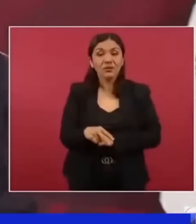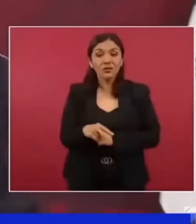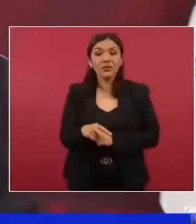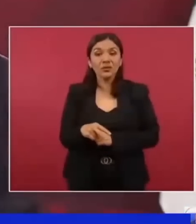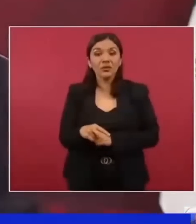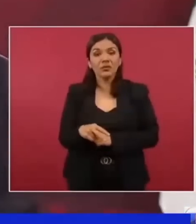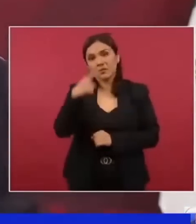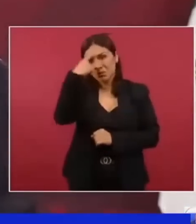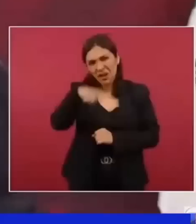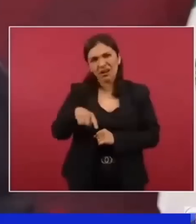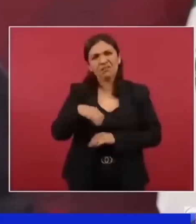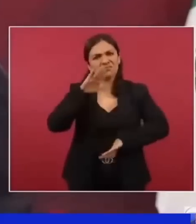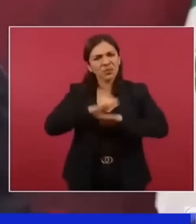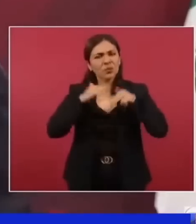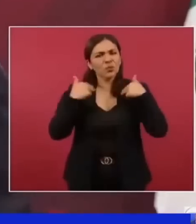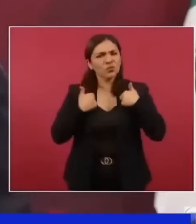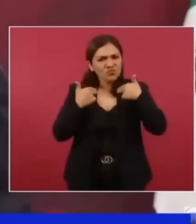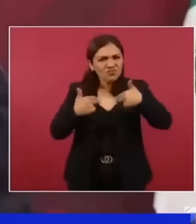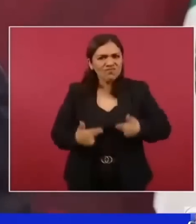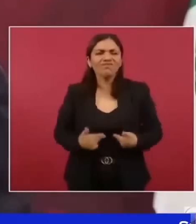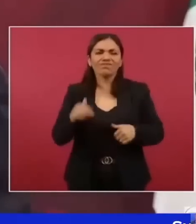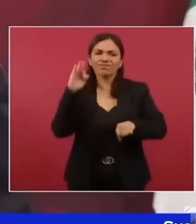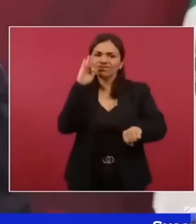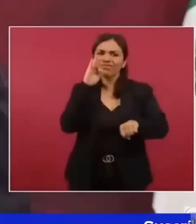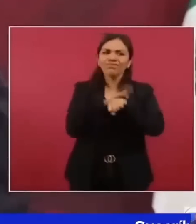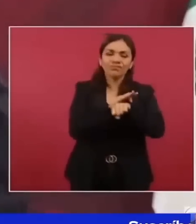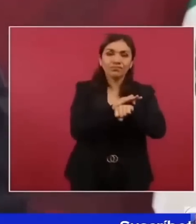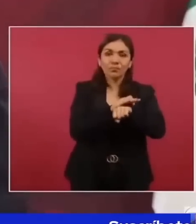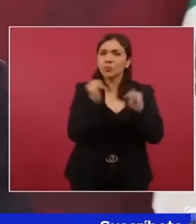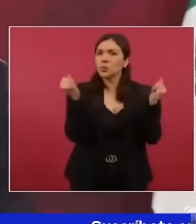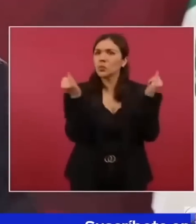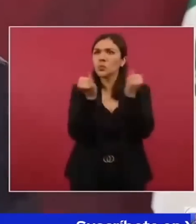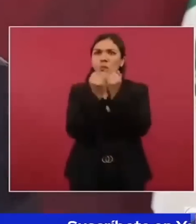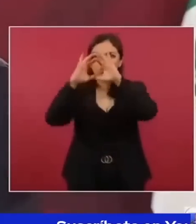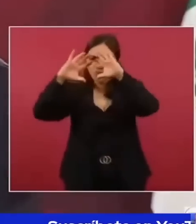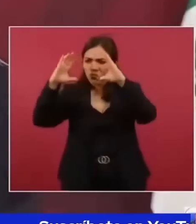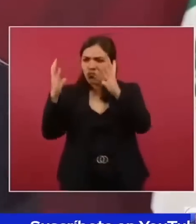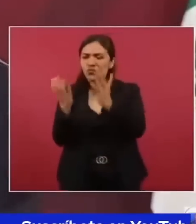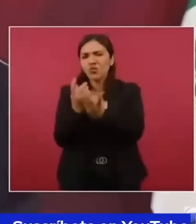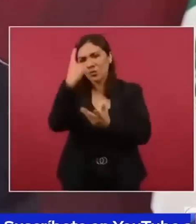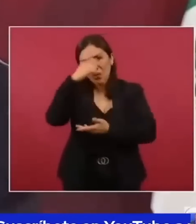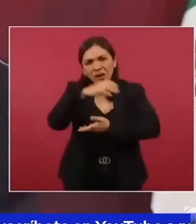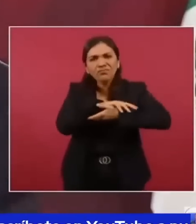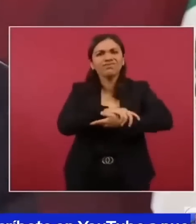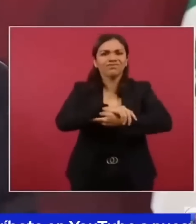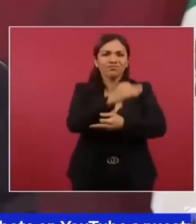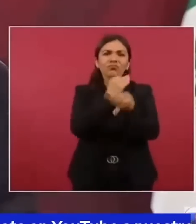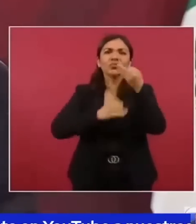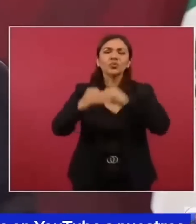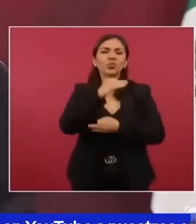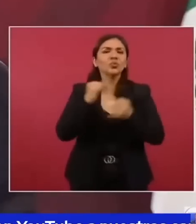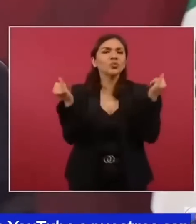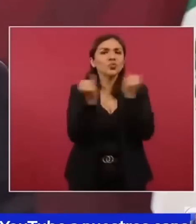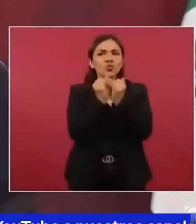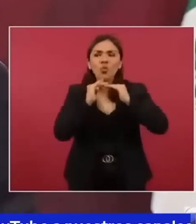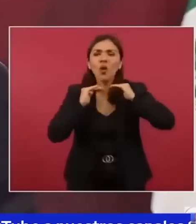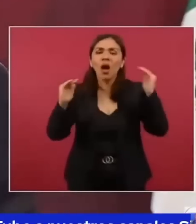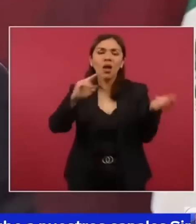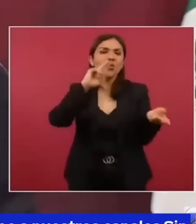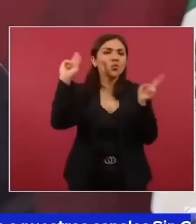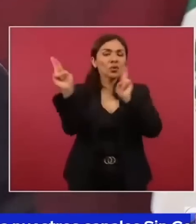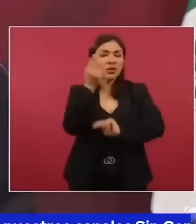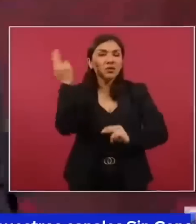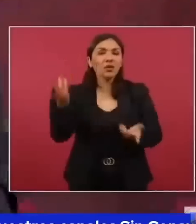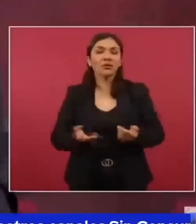el humanismo y en el mundo la fraternidad universal.